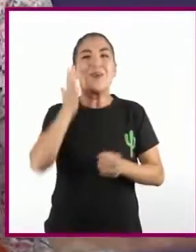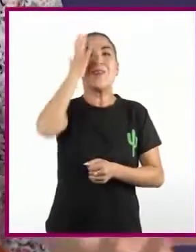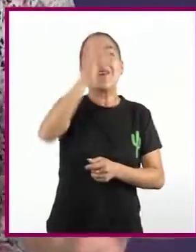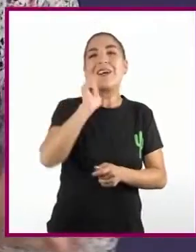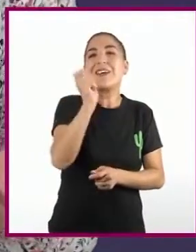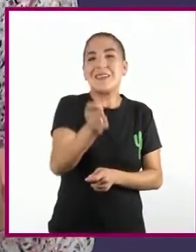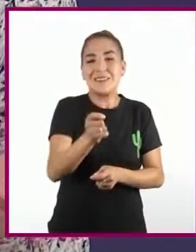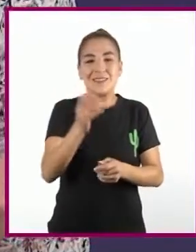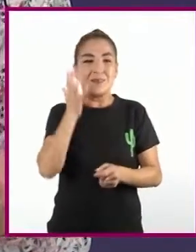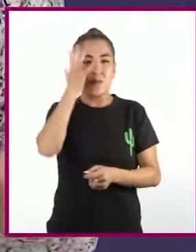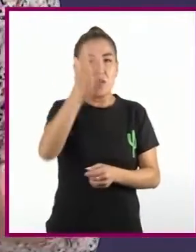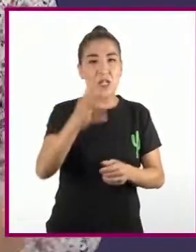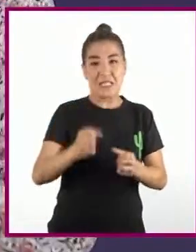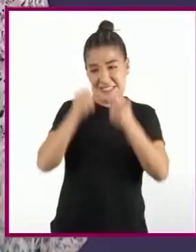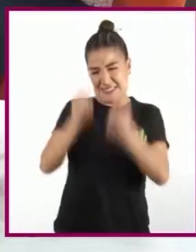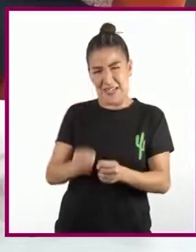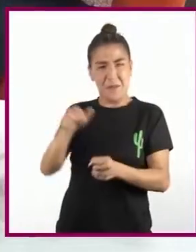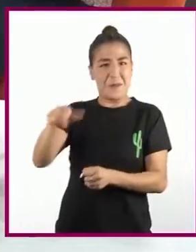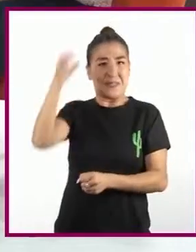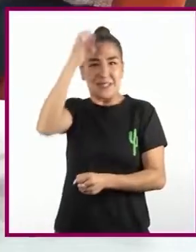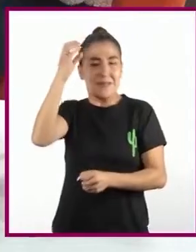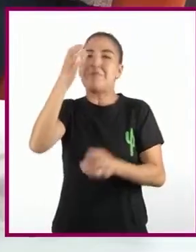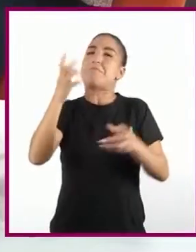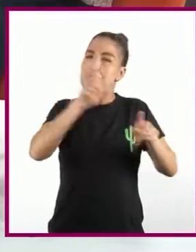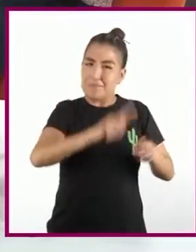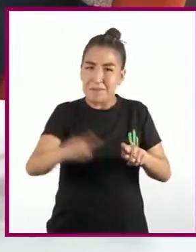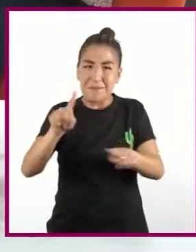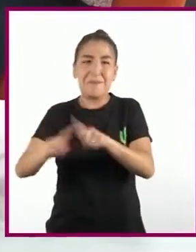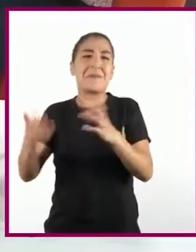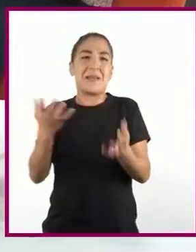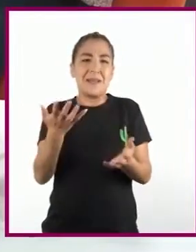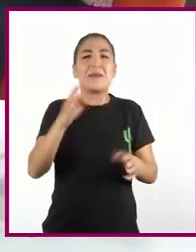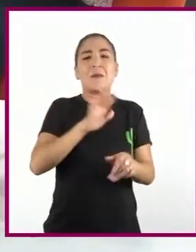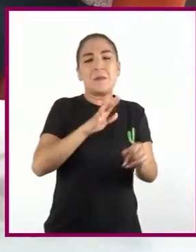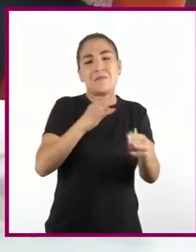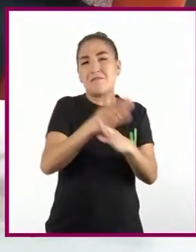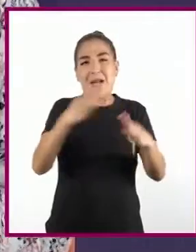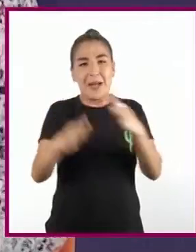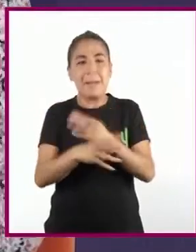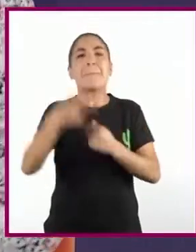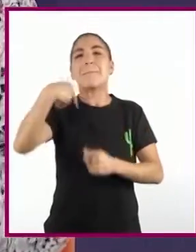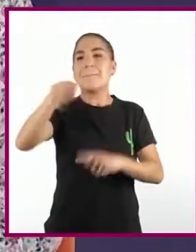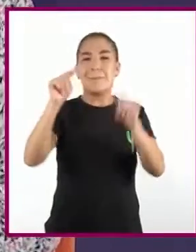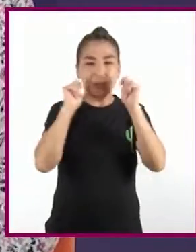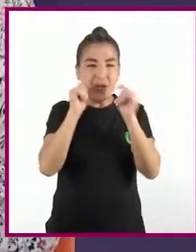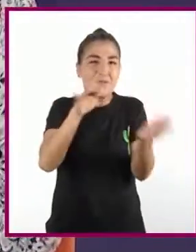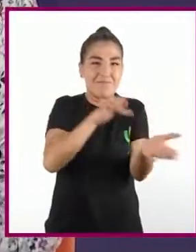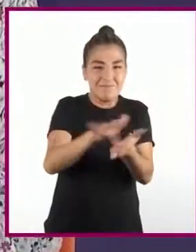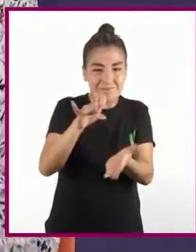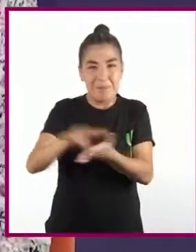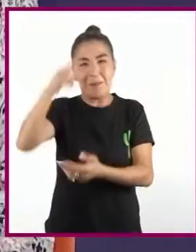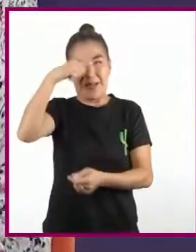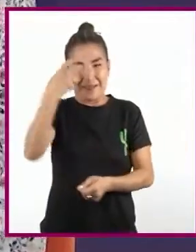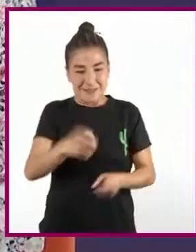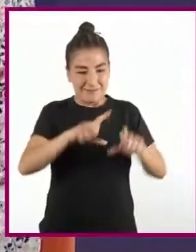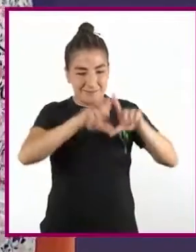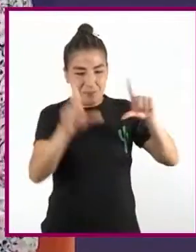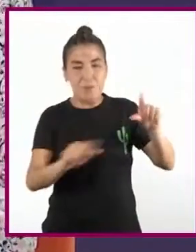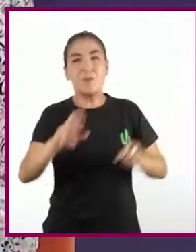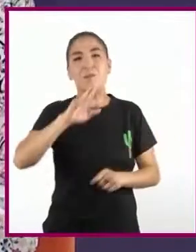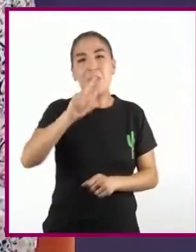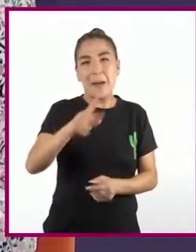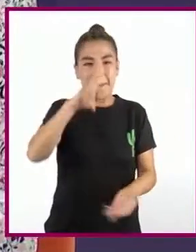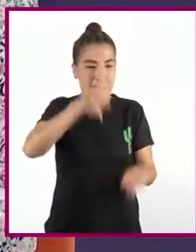No todos tienen que ser científicos tampoco, pero de alguna manera, pues todos podemos aportar a este país. Todos podemos tener